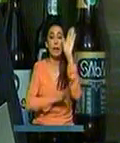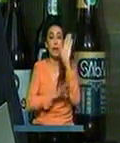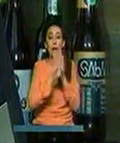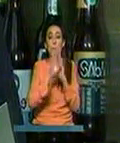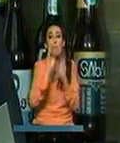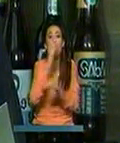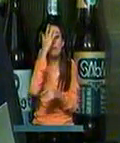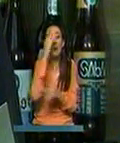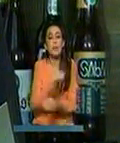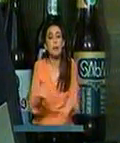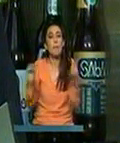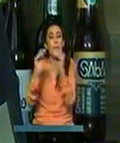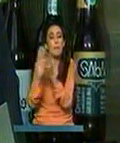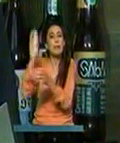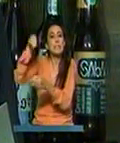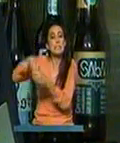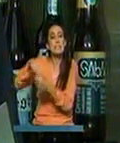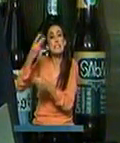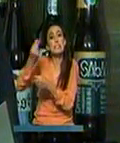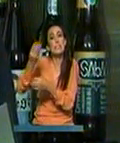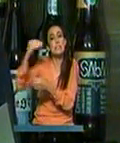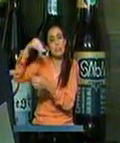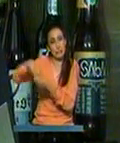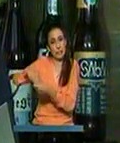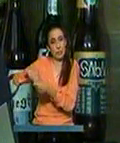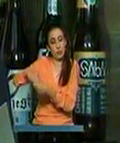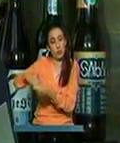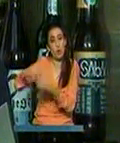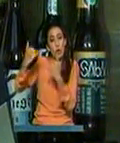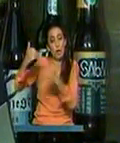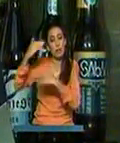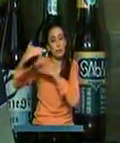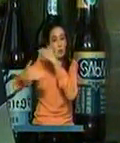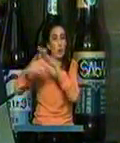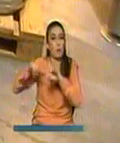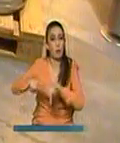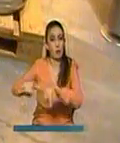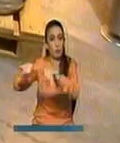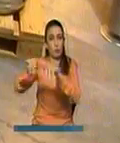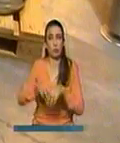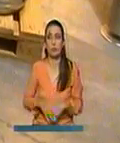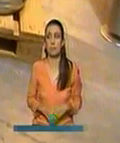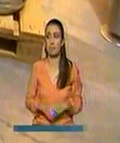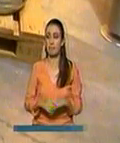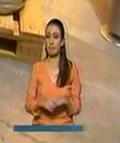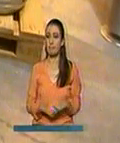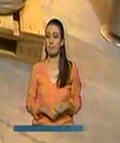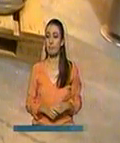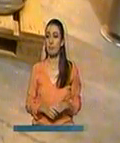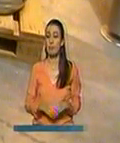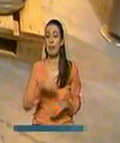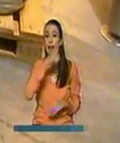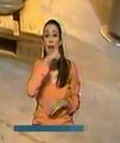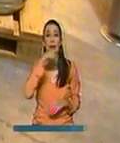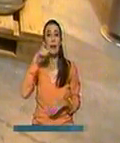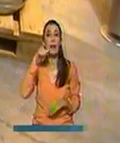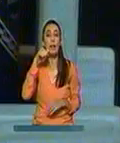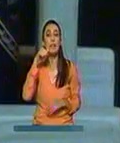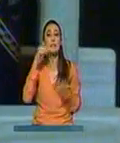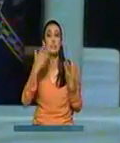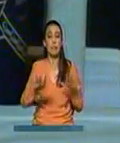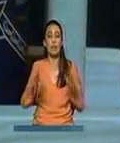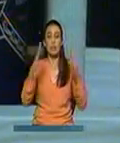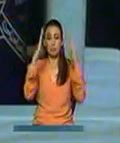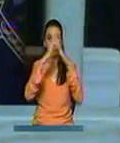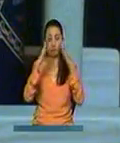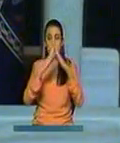liquidez y permitirá que continúe el emprendimiento dentro de este sector. Así, la industria cervecera artesanal logrará mayor competitividad con